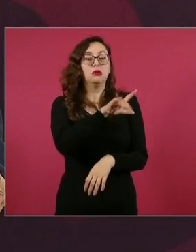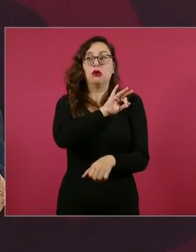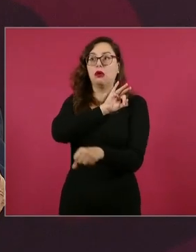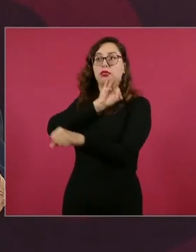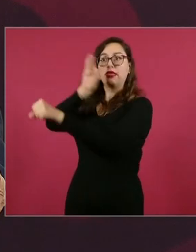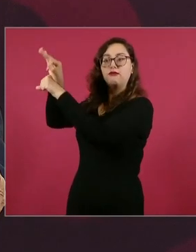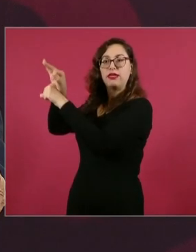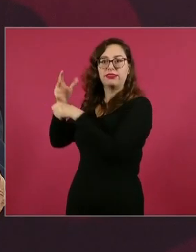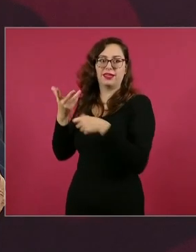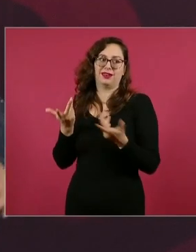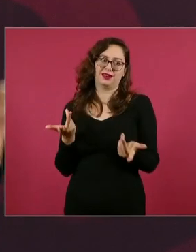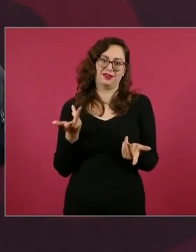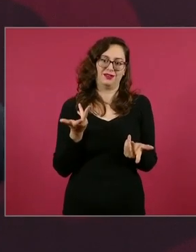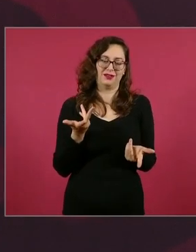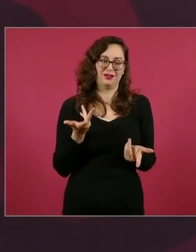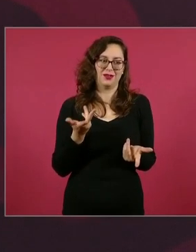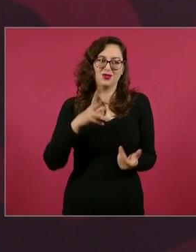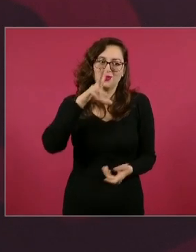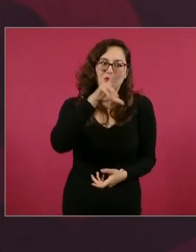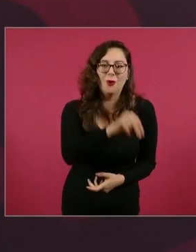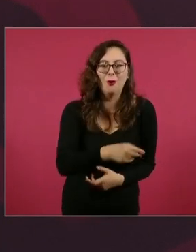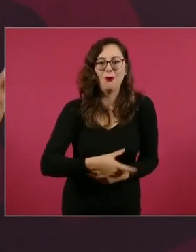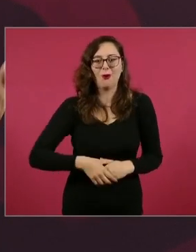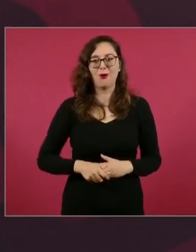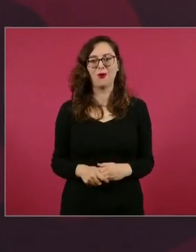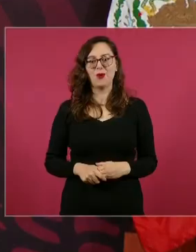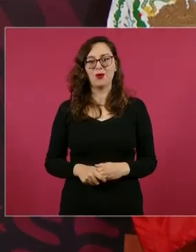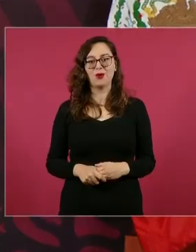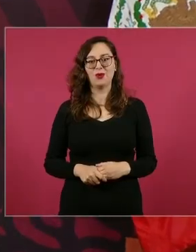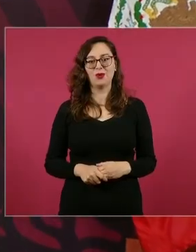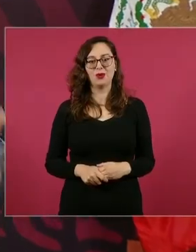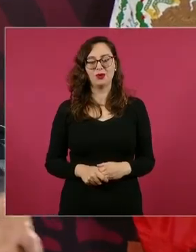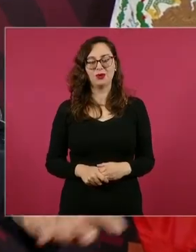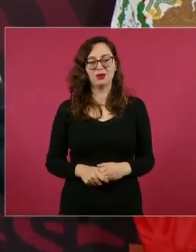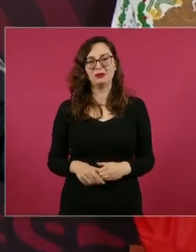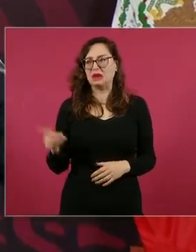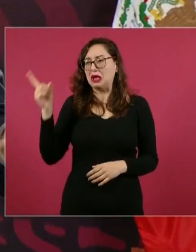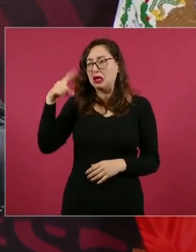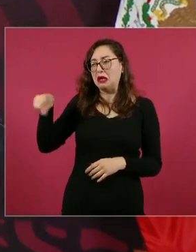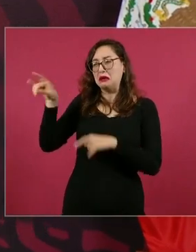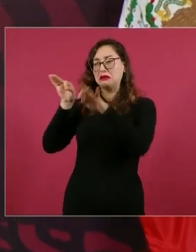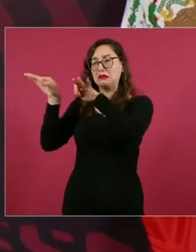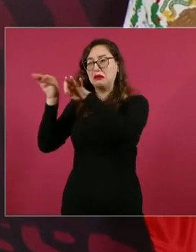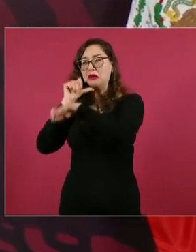utilicen nada más estoy seguro que son los que